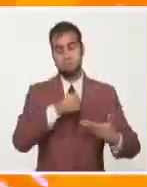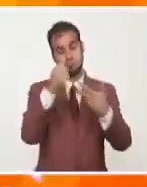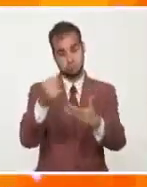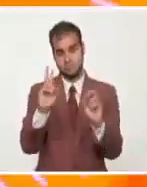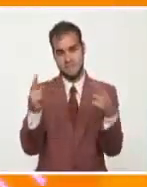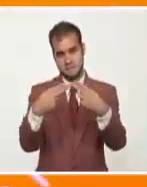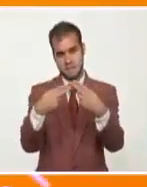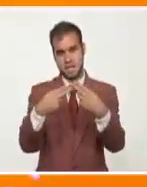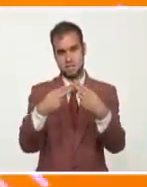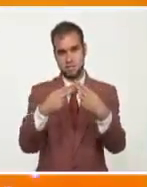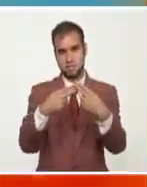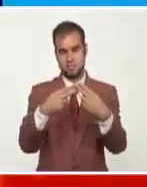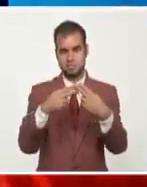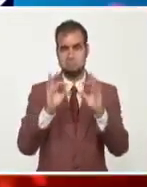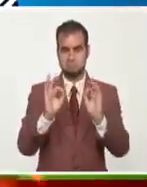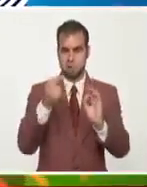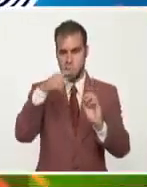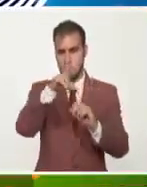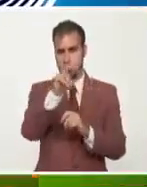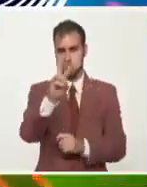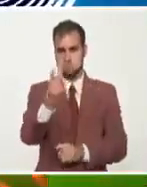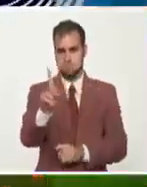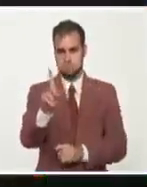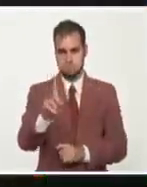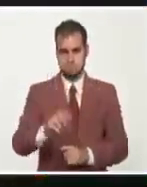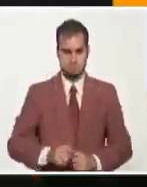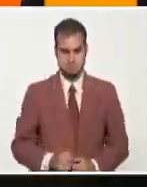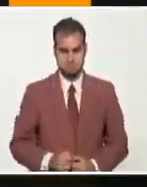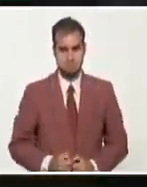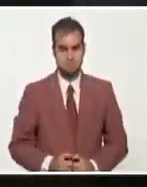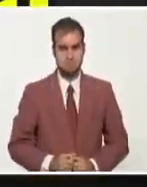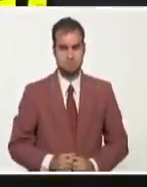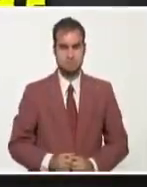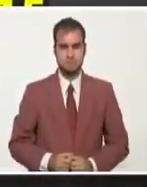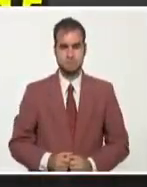2021. Liet Lorán y Gabriela Sánchez, Sistema Informativo de la Televisión Cubana.